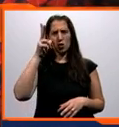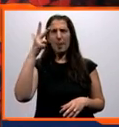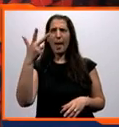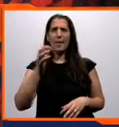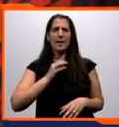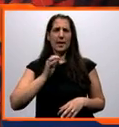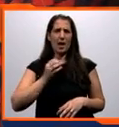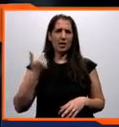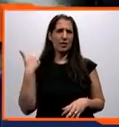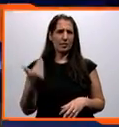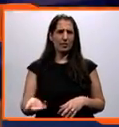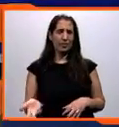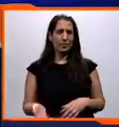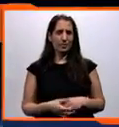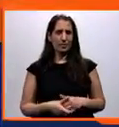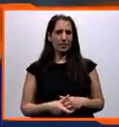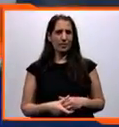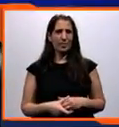años de vida imagínate